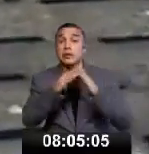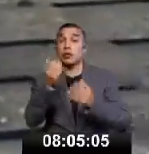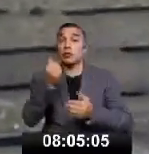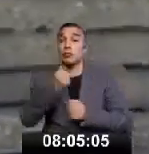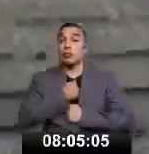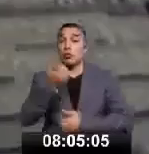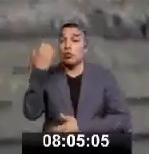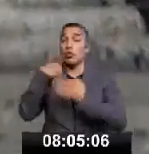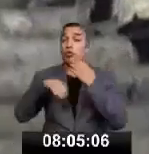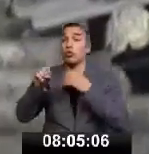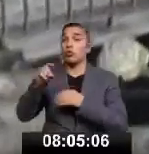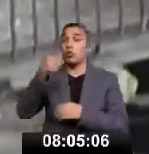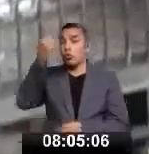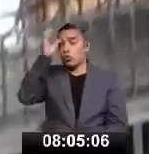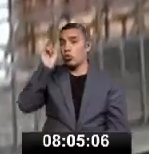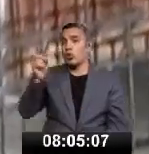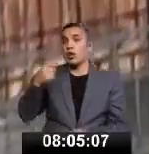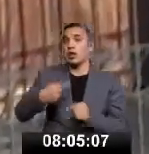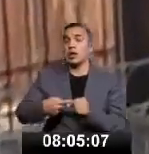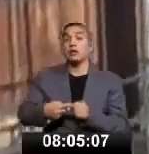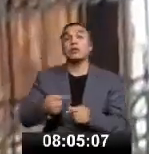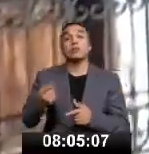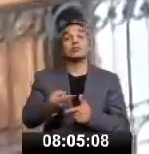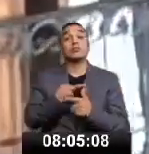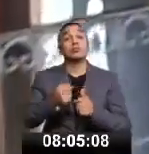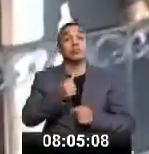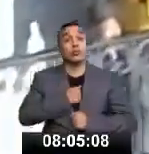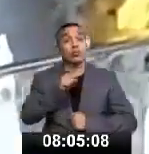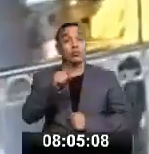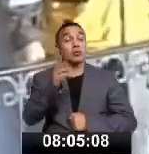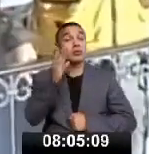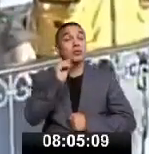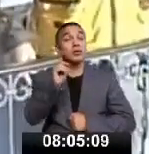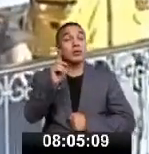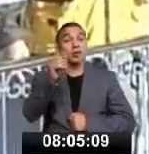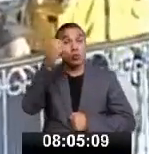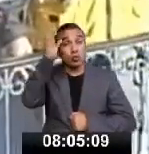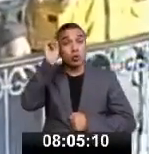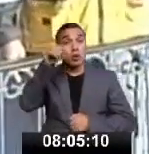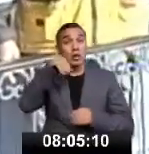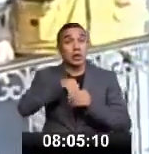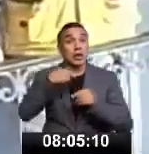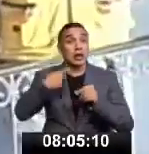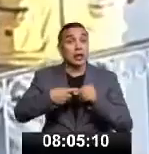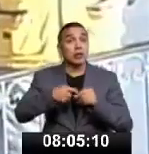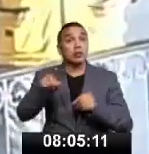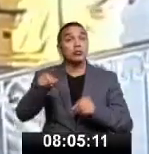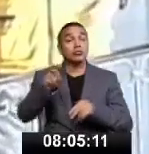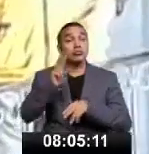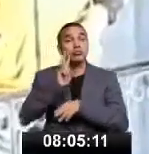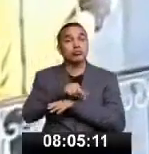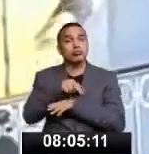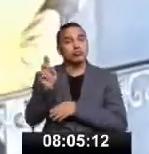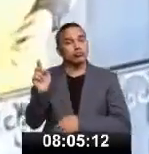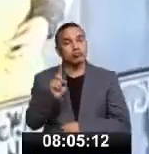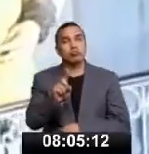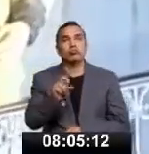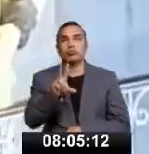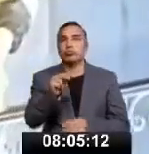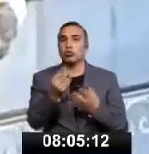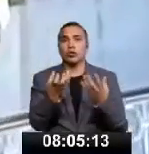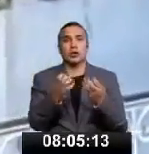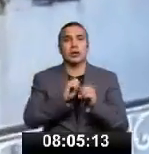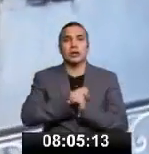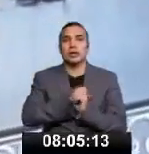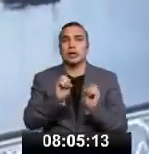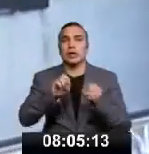patrimoniadas. Entonces, por favor, al Instituto de Patrimonio Municipal, que también venga a hacer una inspección por acá. No queremos